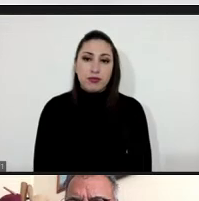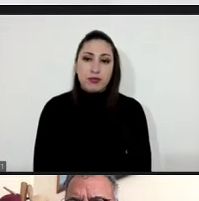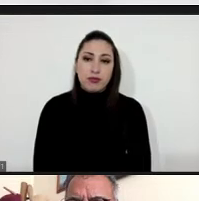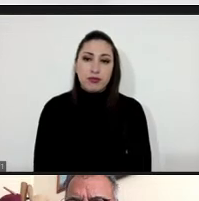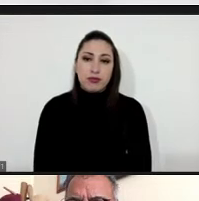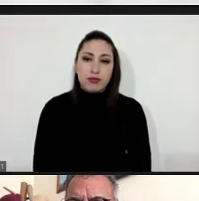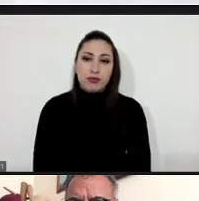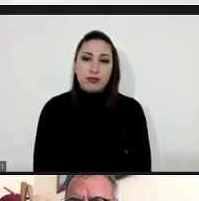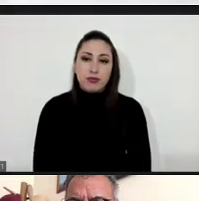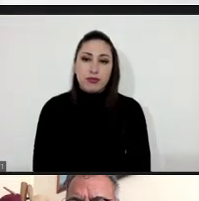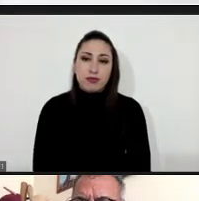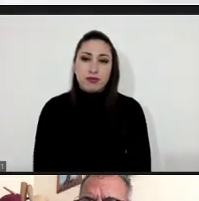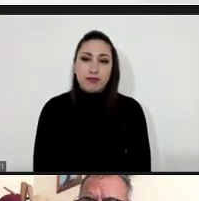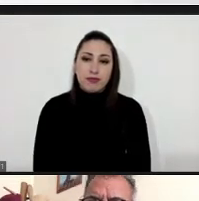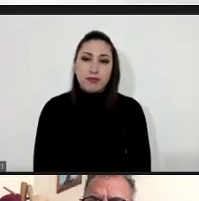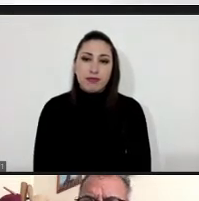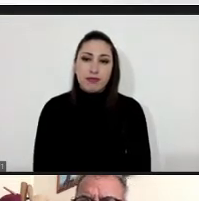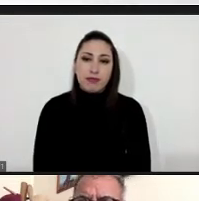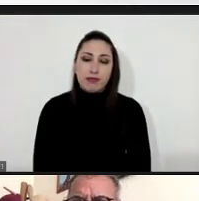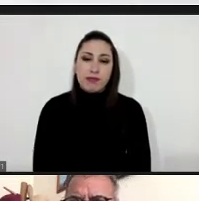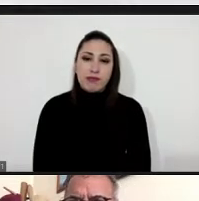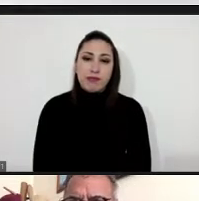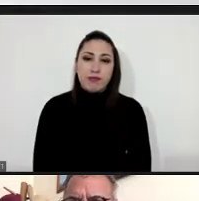Por instrucciones de la presidencia.